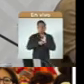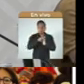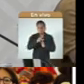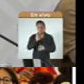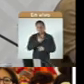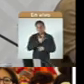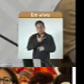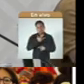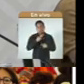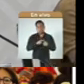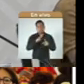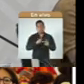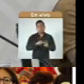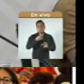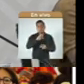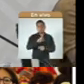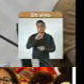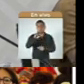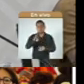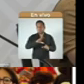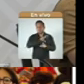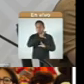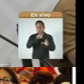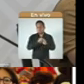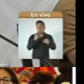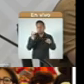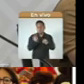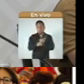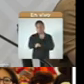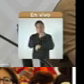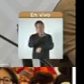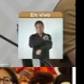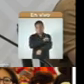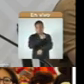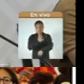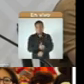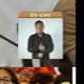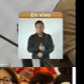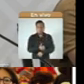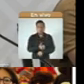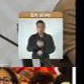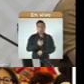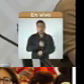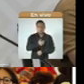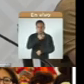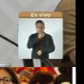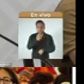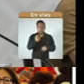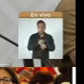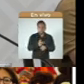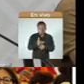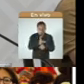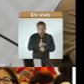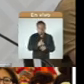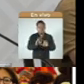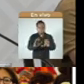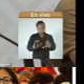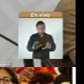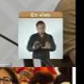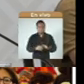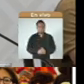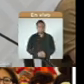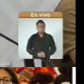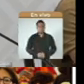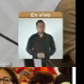del c4 de todo lo que ocurre en el auditorio Voy a reservar comentar qué es lo que observamos pero